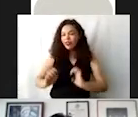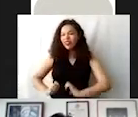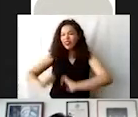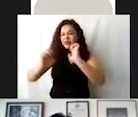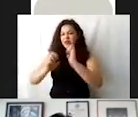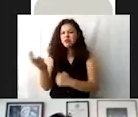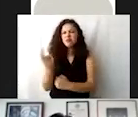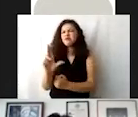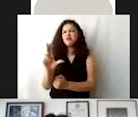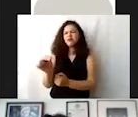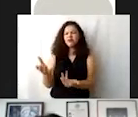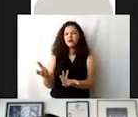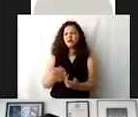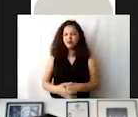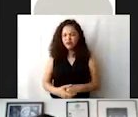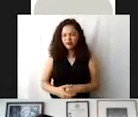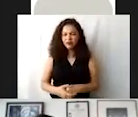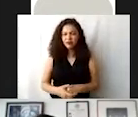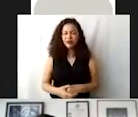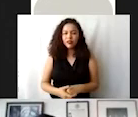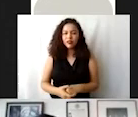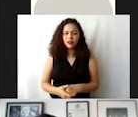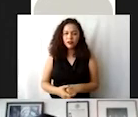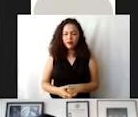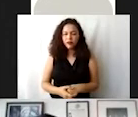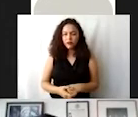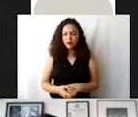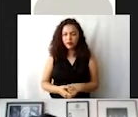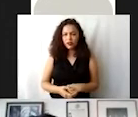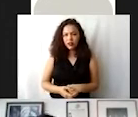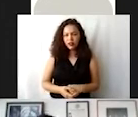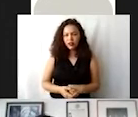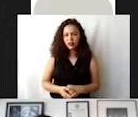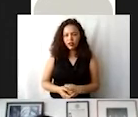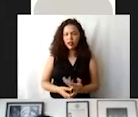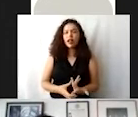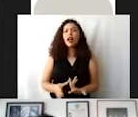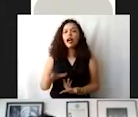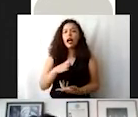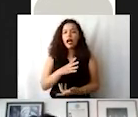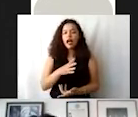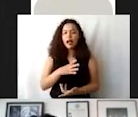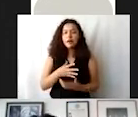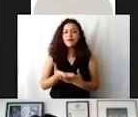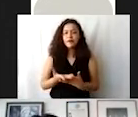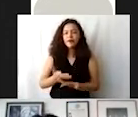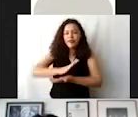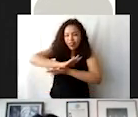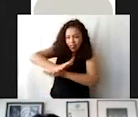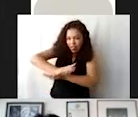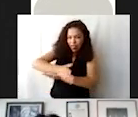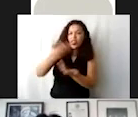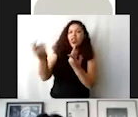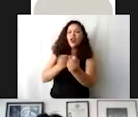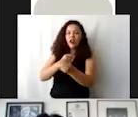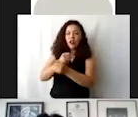¿no? Ha habido de alguna forma, cierto discriminación o maltrato en los